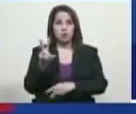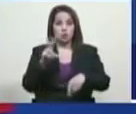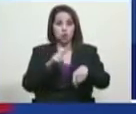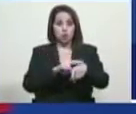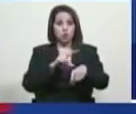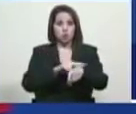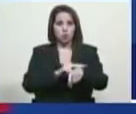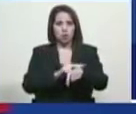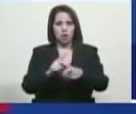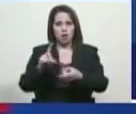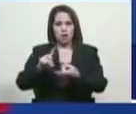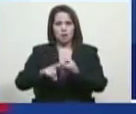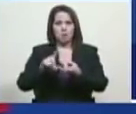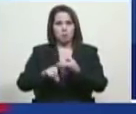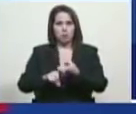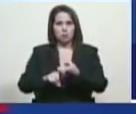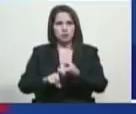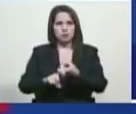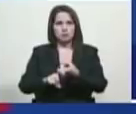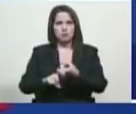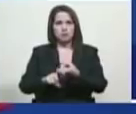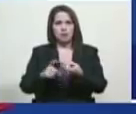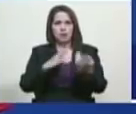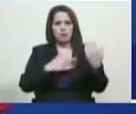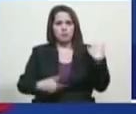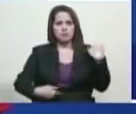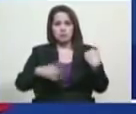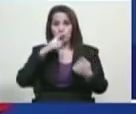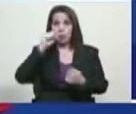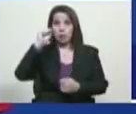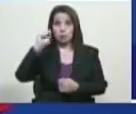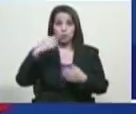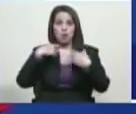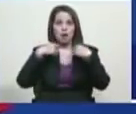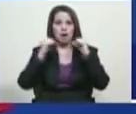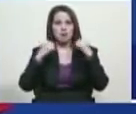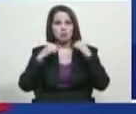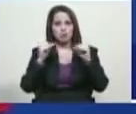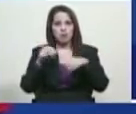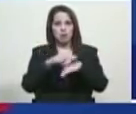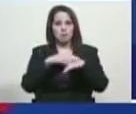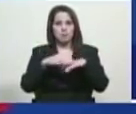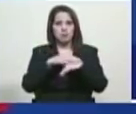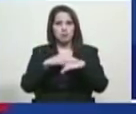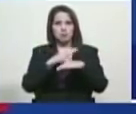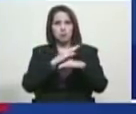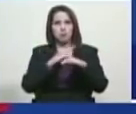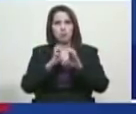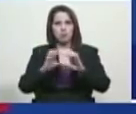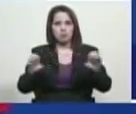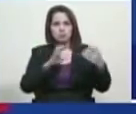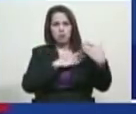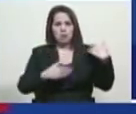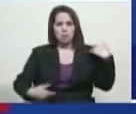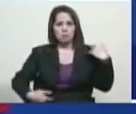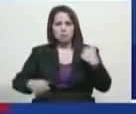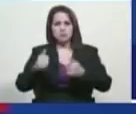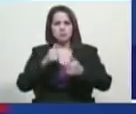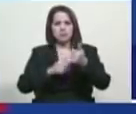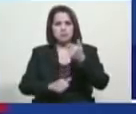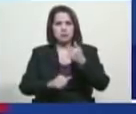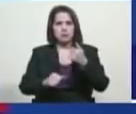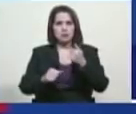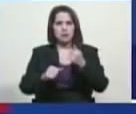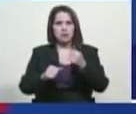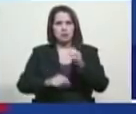Cilia Flores, primera combatiente de la República. Aristóbulo Isturiz Almeida, vicepresidente para el Desarrollo Social y la